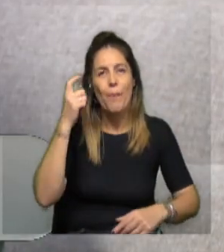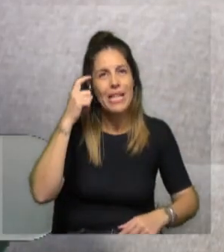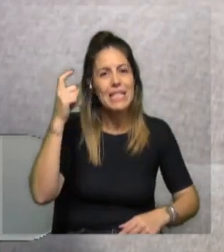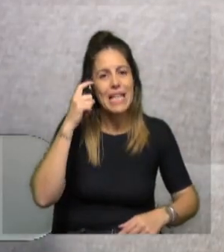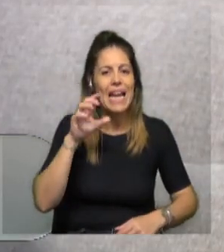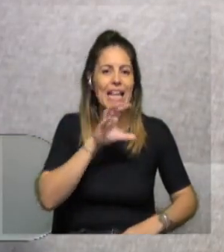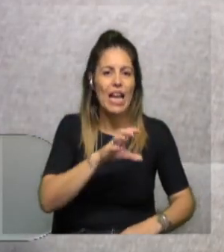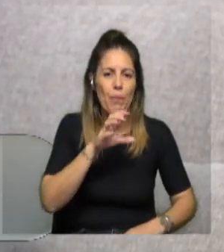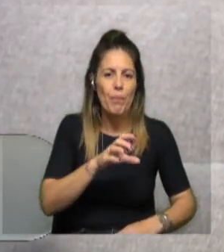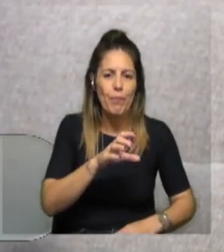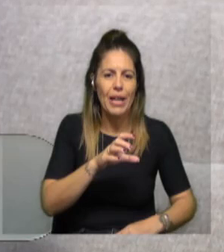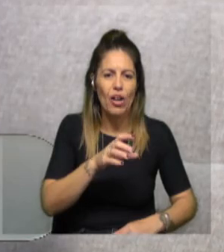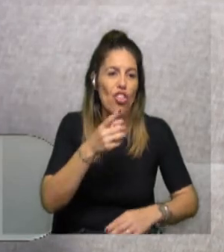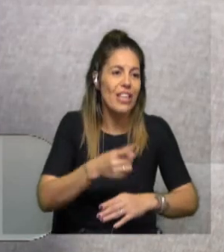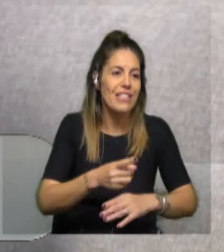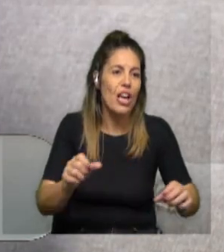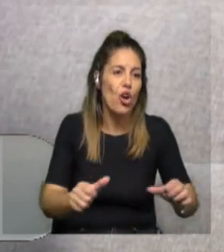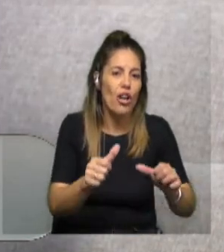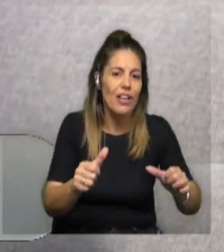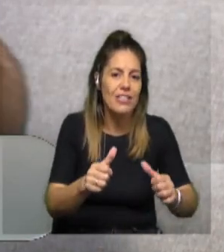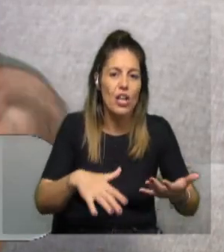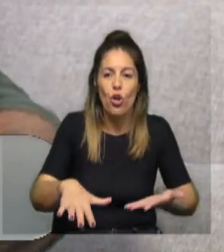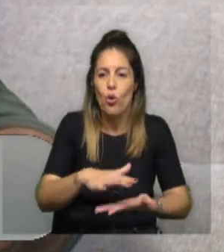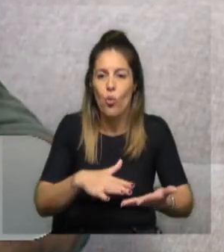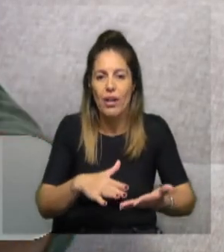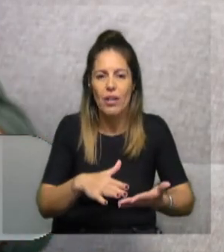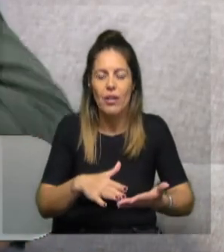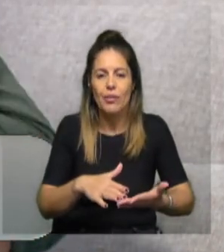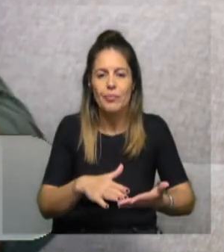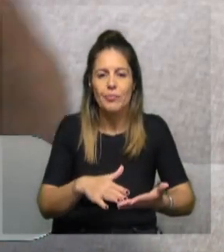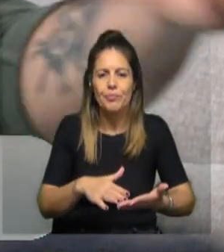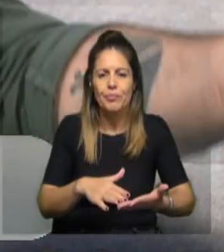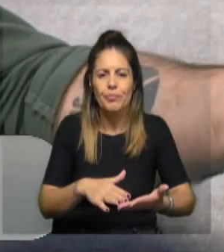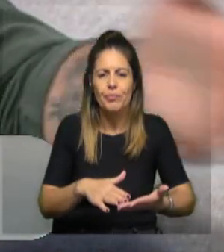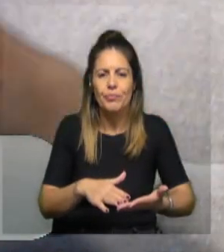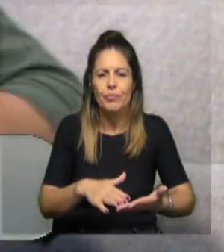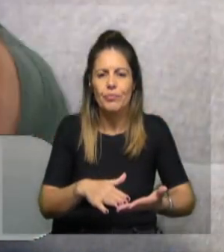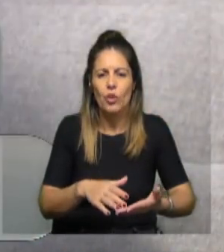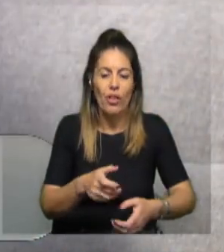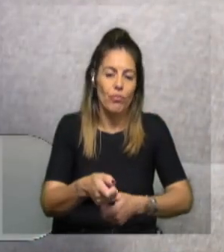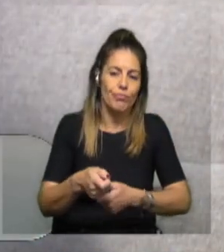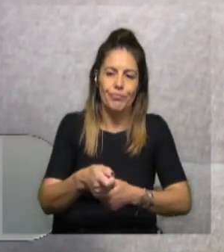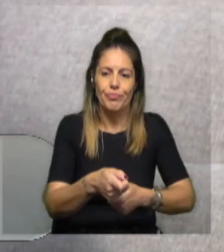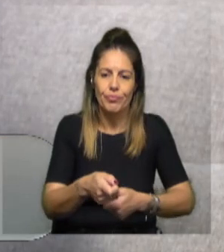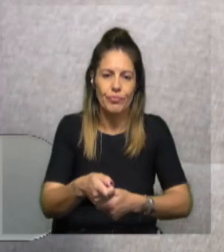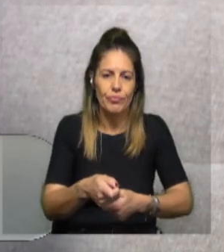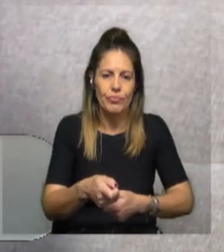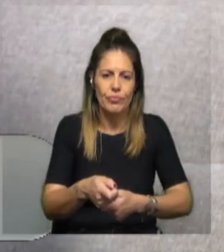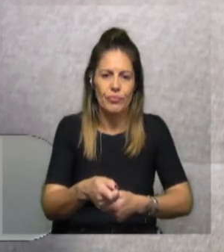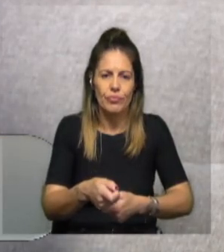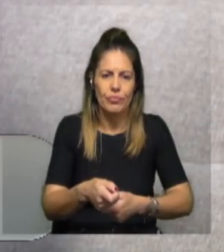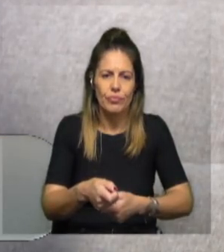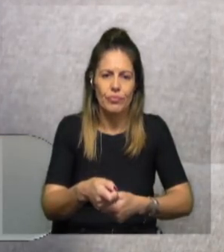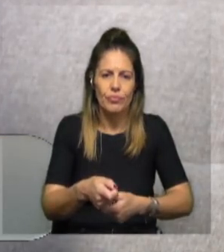el perro decida lo que va a suceder o no, en otros lugares, cuando salimos, o sea, obviamente que salen en correa, y los pretales